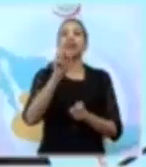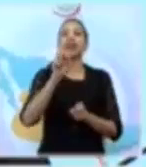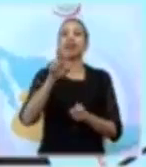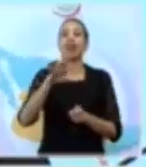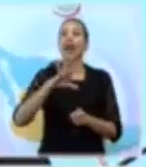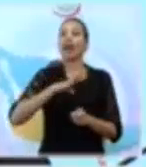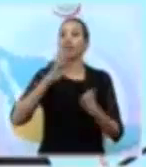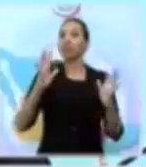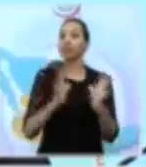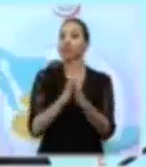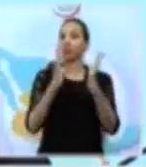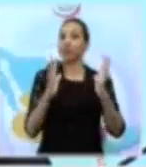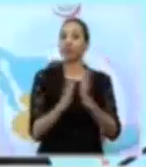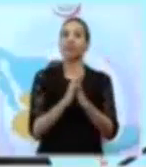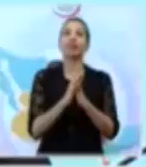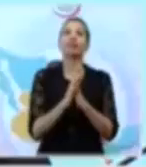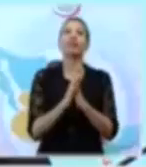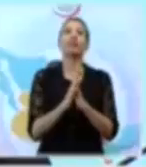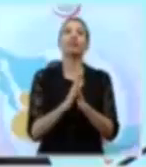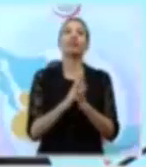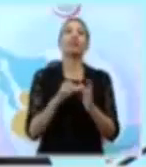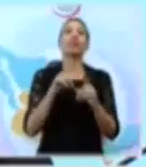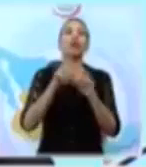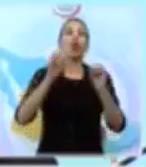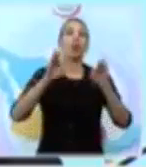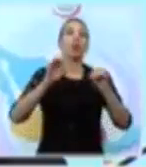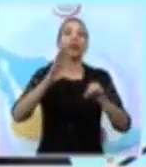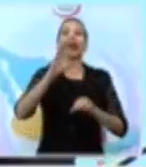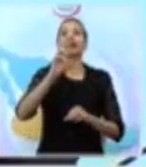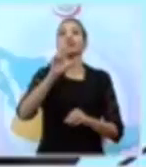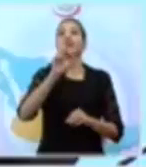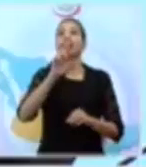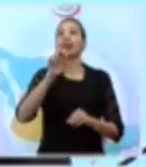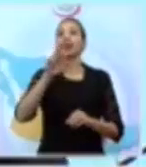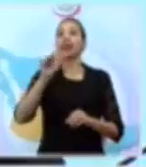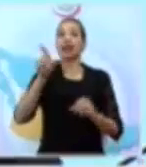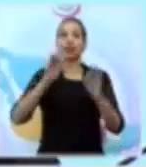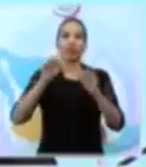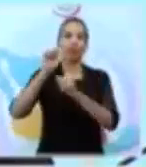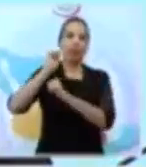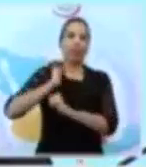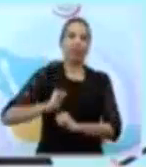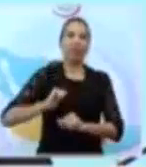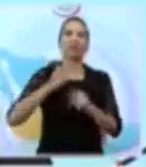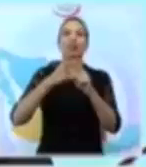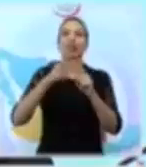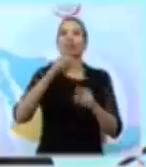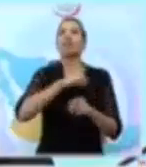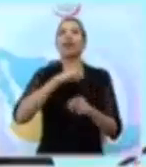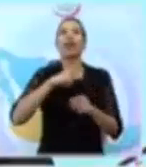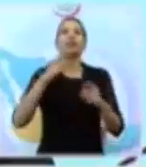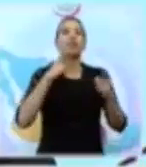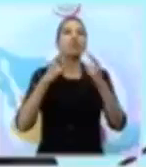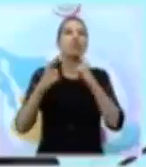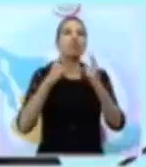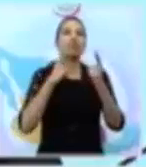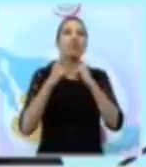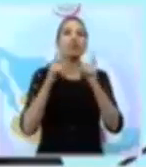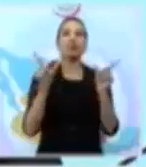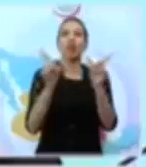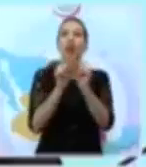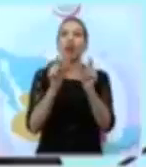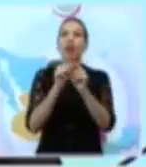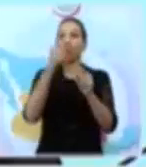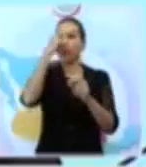tenemos la participación de la Cancillería. Se trata de sacar conclusiones comunes.